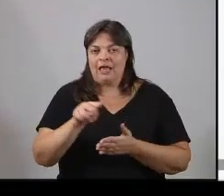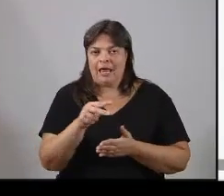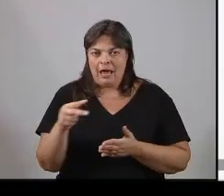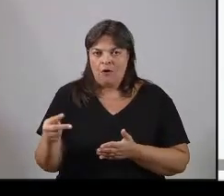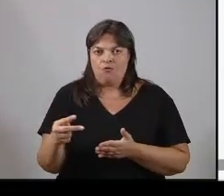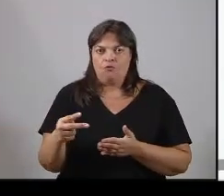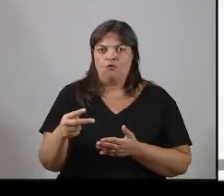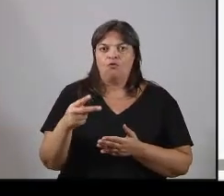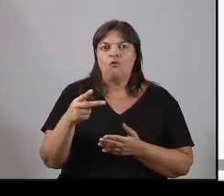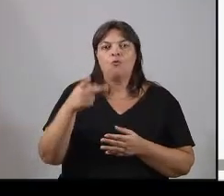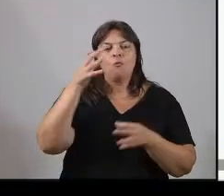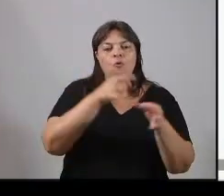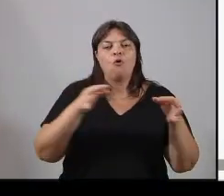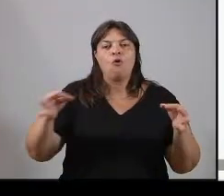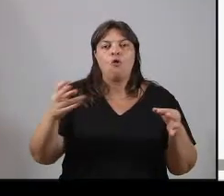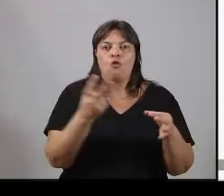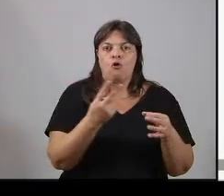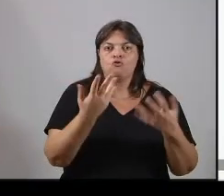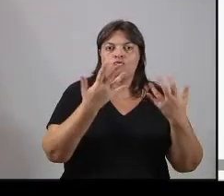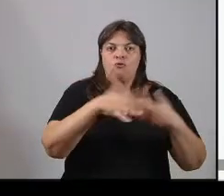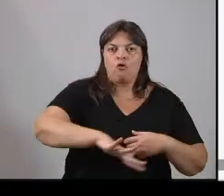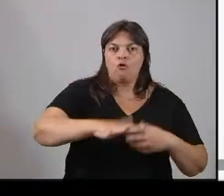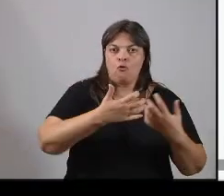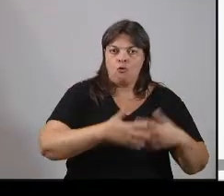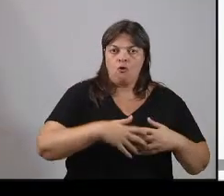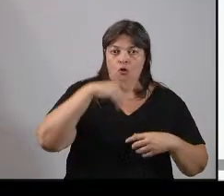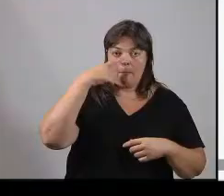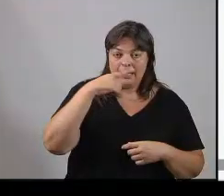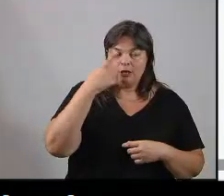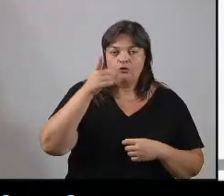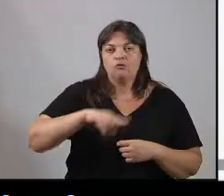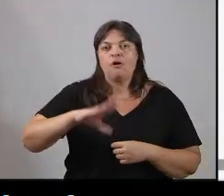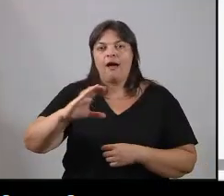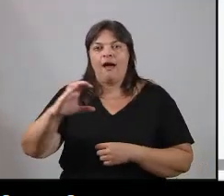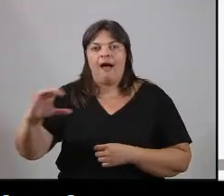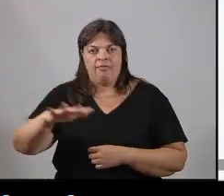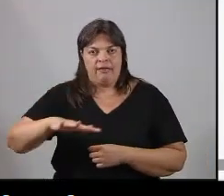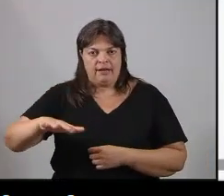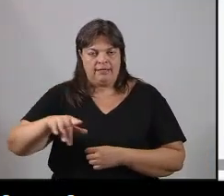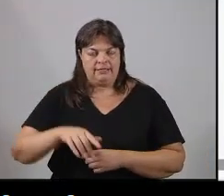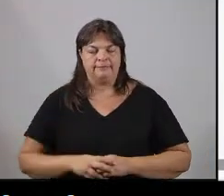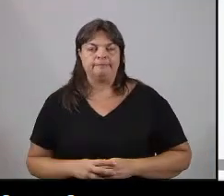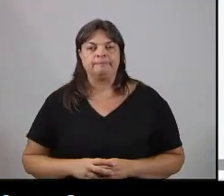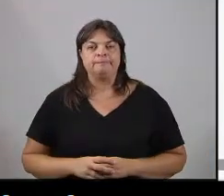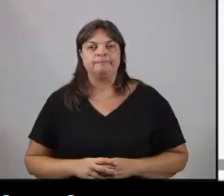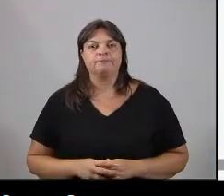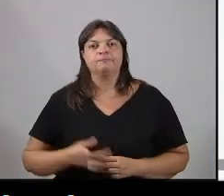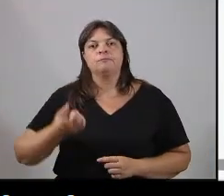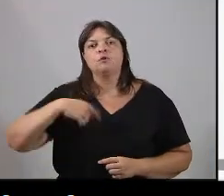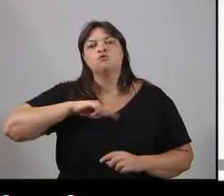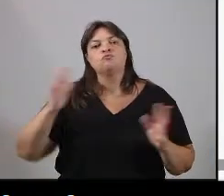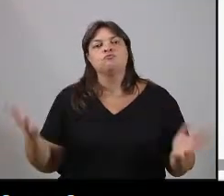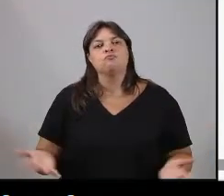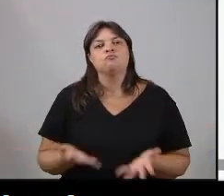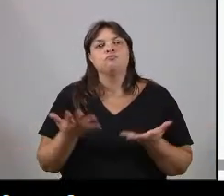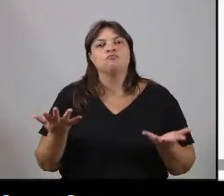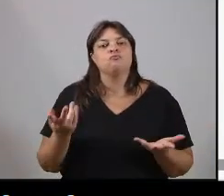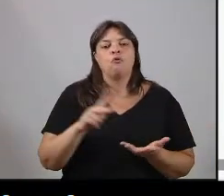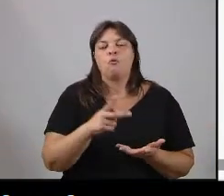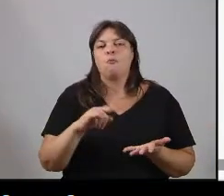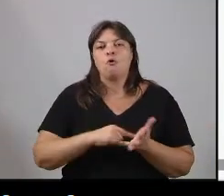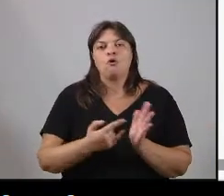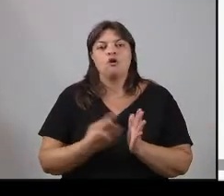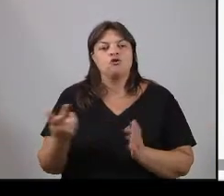2 localidades, en los polígonos de Don Benito y de Cáceres. Vamos a dar un impulso a esos 2